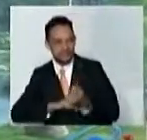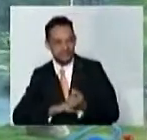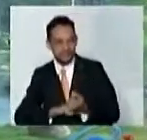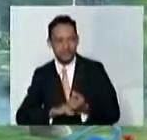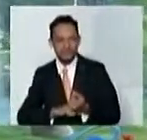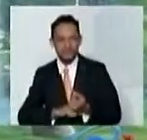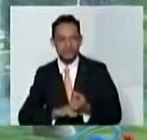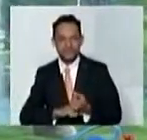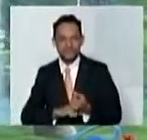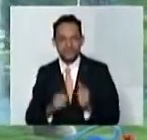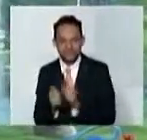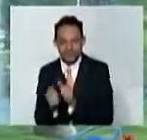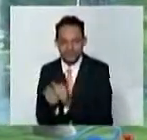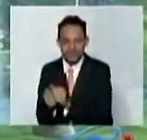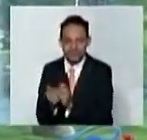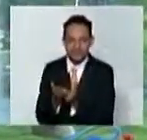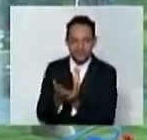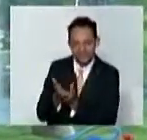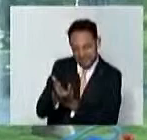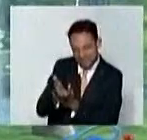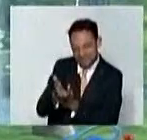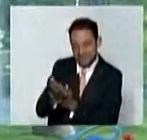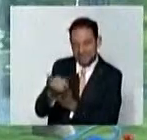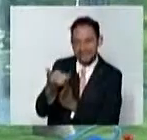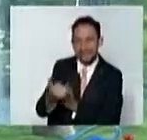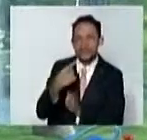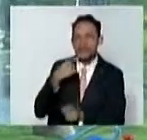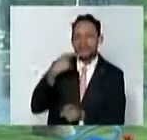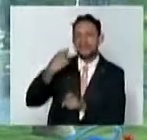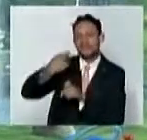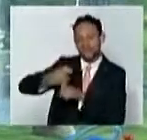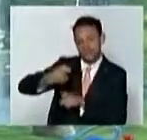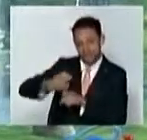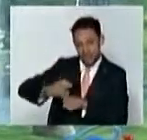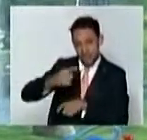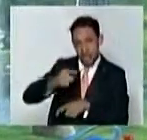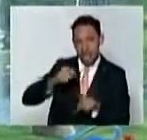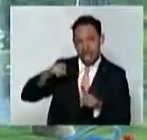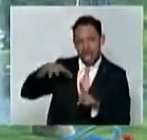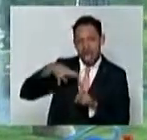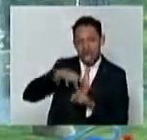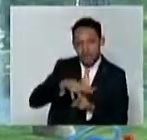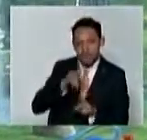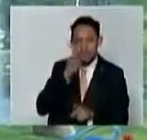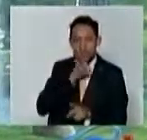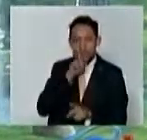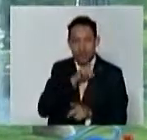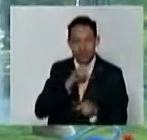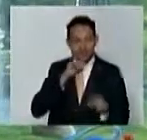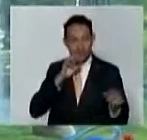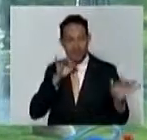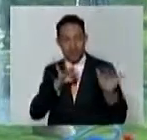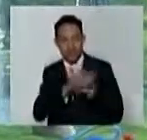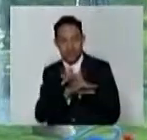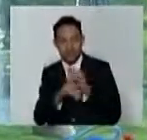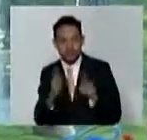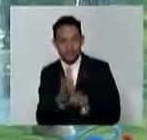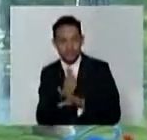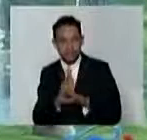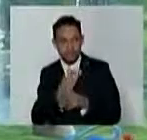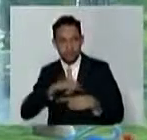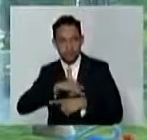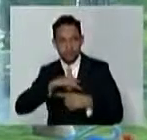fórmulas, no vuelvan a esos sitios. Los están engañando, están jugando con su salud.